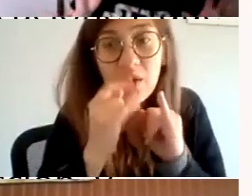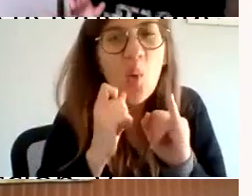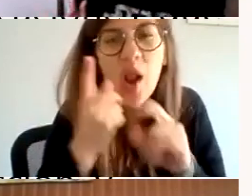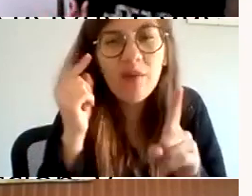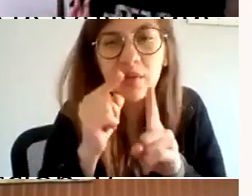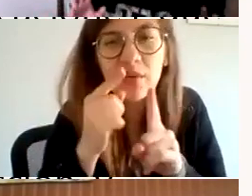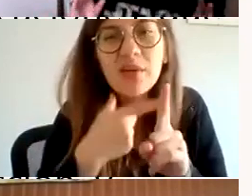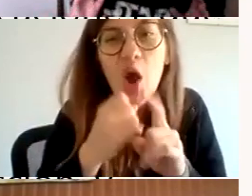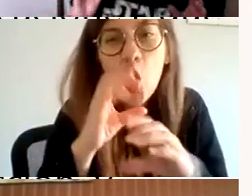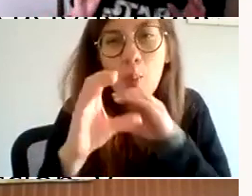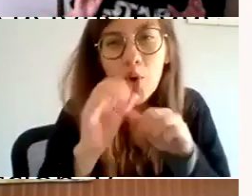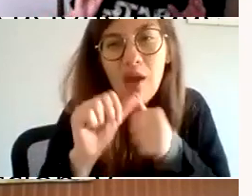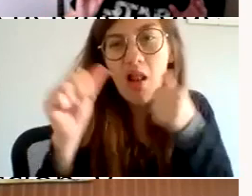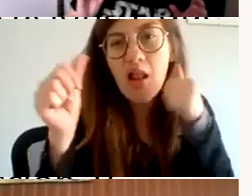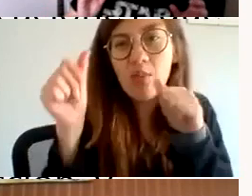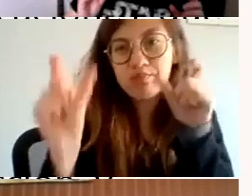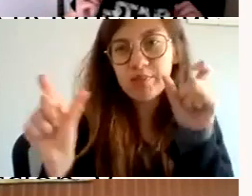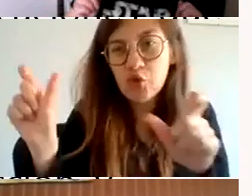haciendo la similitud de